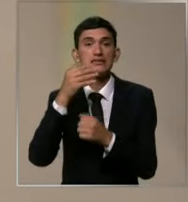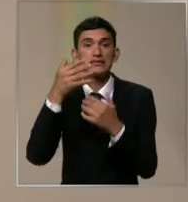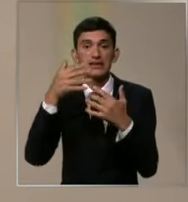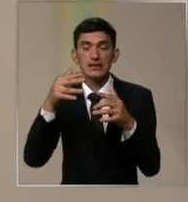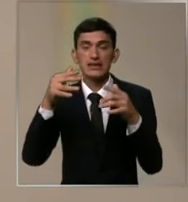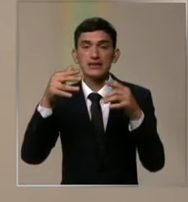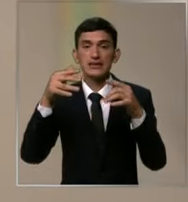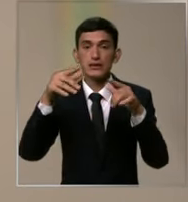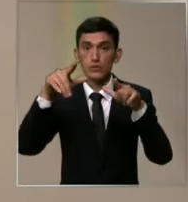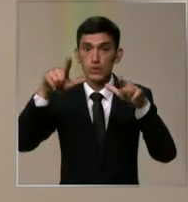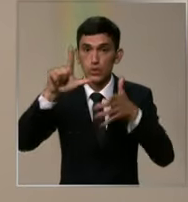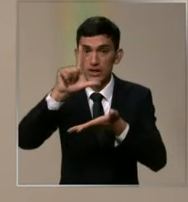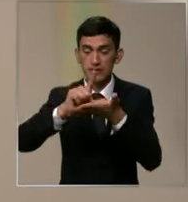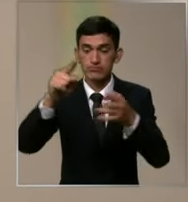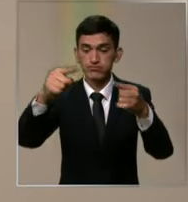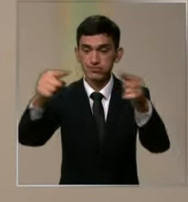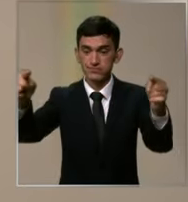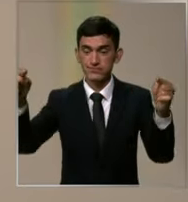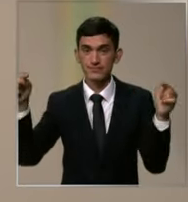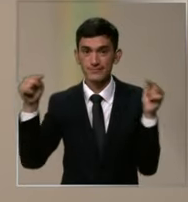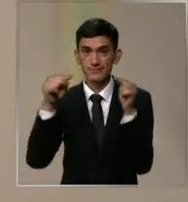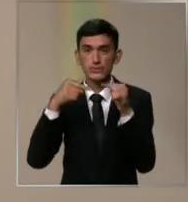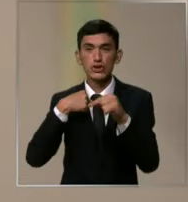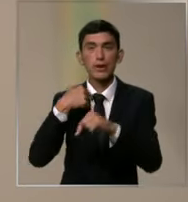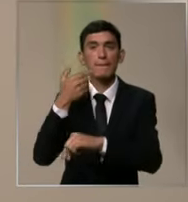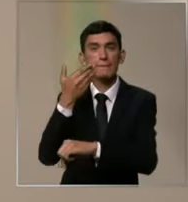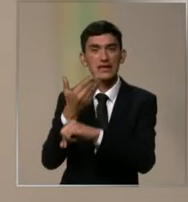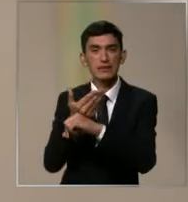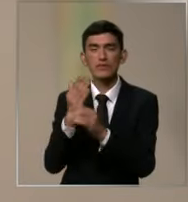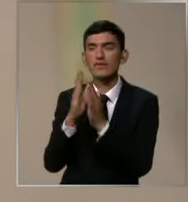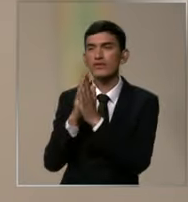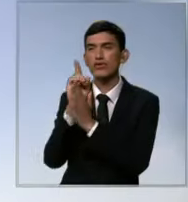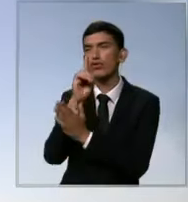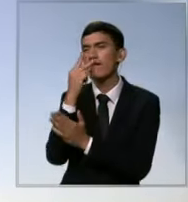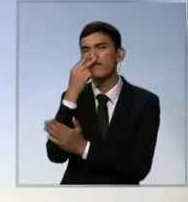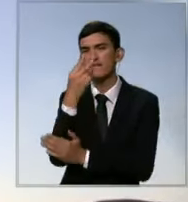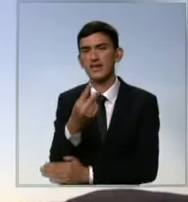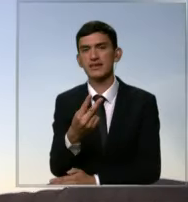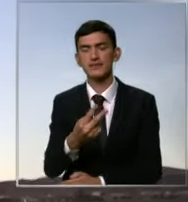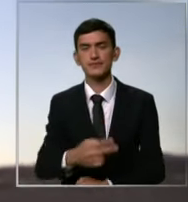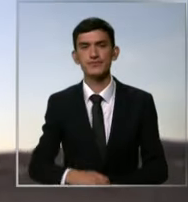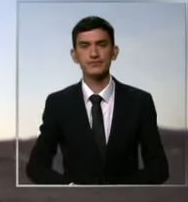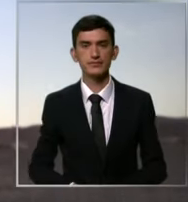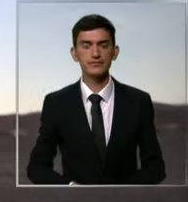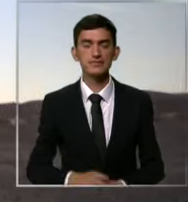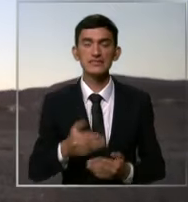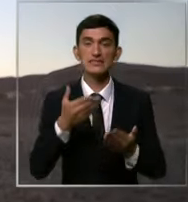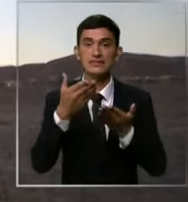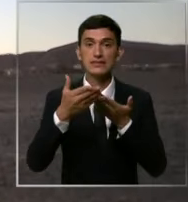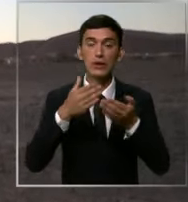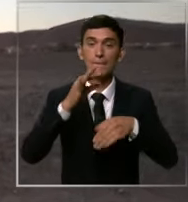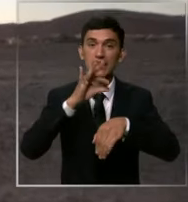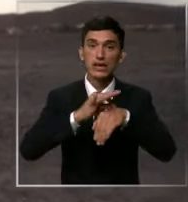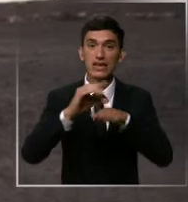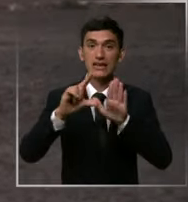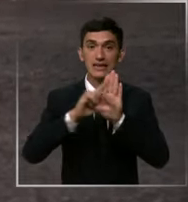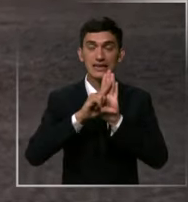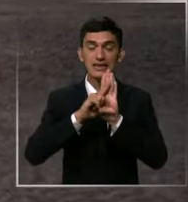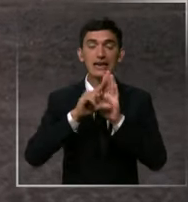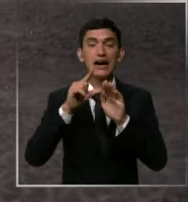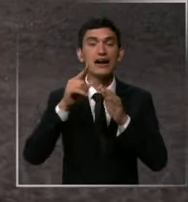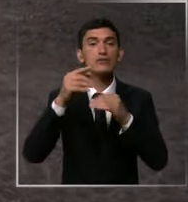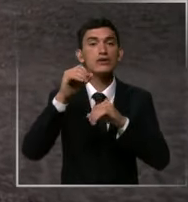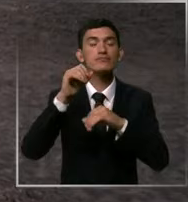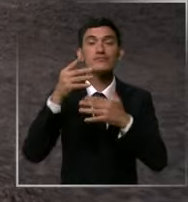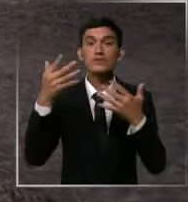lugar. Yo le pedí a María Hilda que no la vieran, que no la viéramos. El servicio médico legal confirmó que su muerte fue a causa de